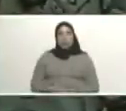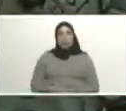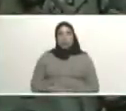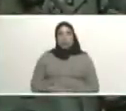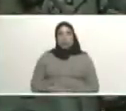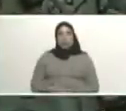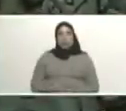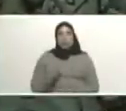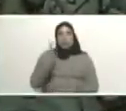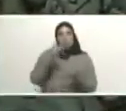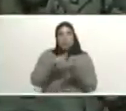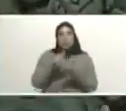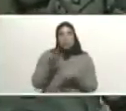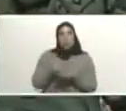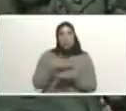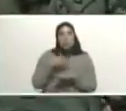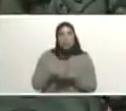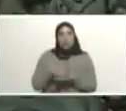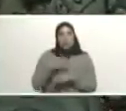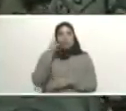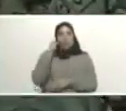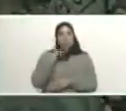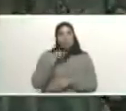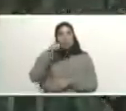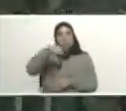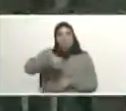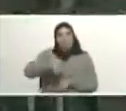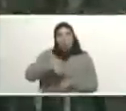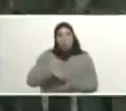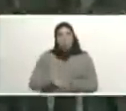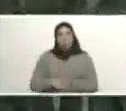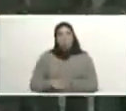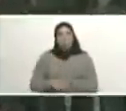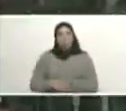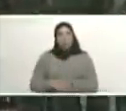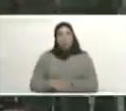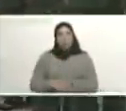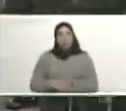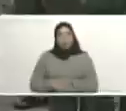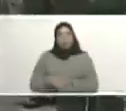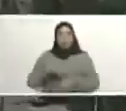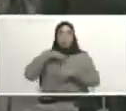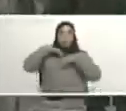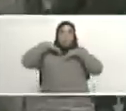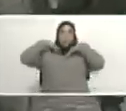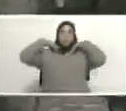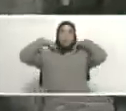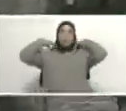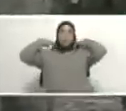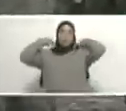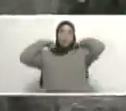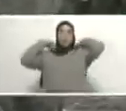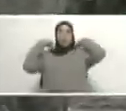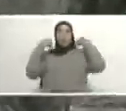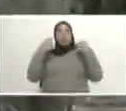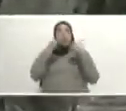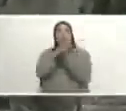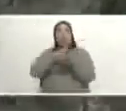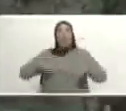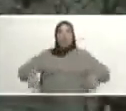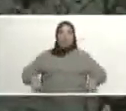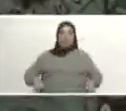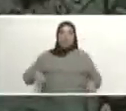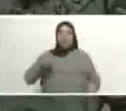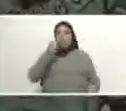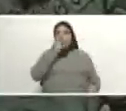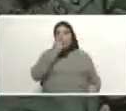El papel que juega la Guardia Nacional Bolivariana hoy, que juegan la Guardia del Pueblo y que